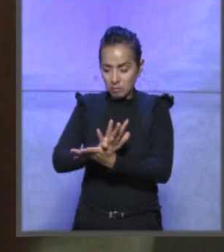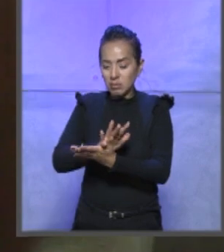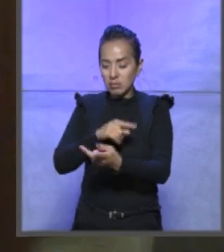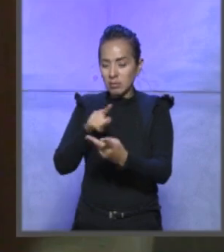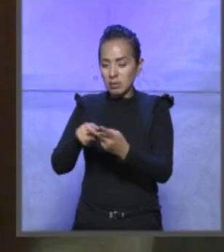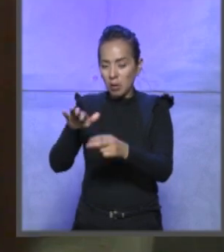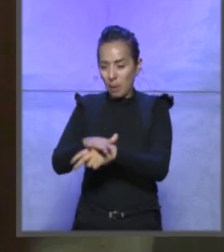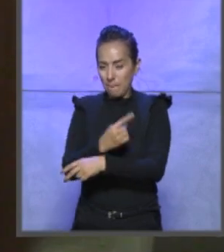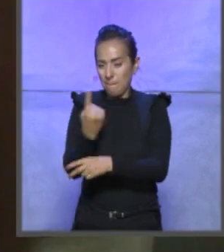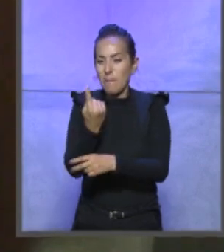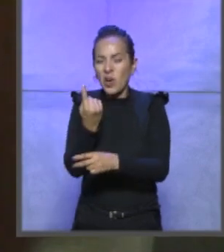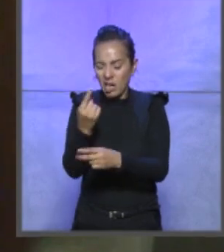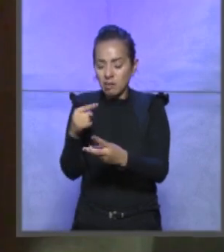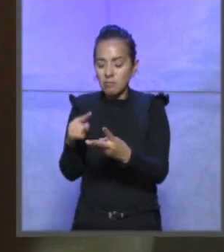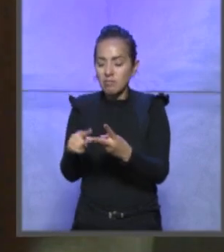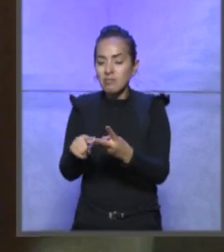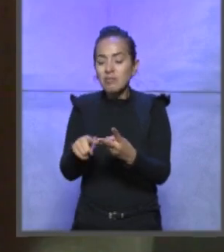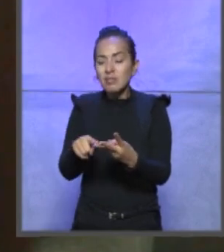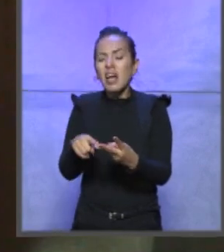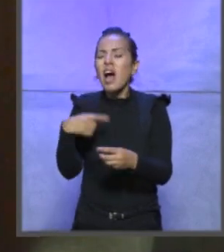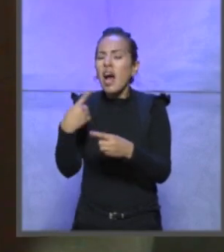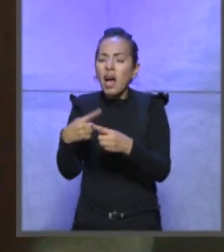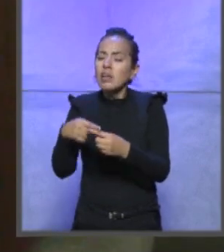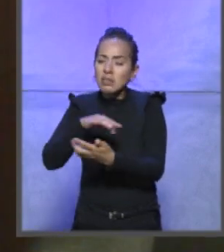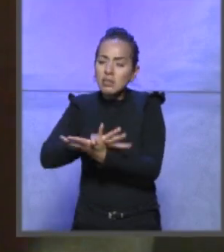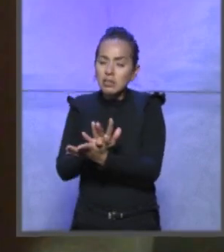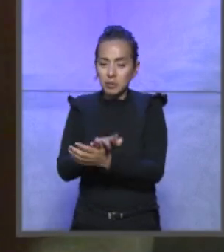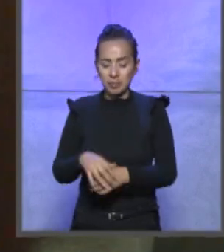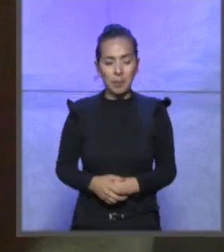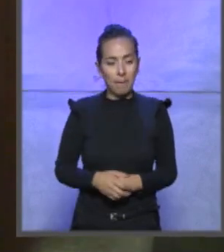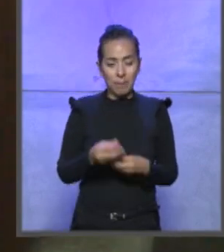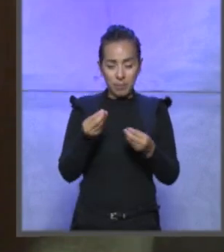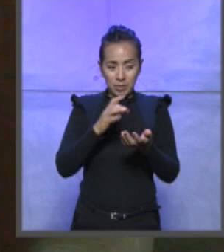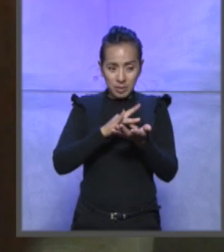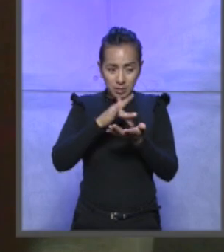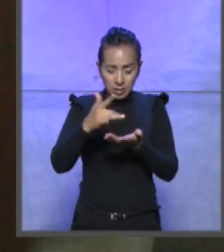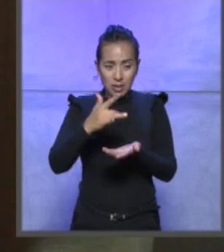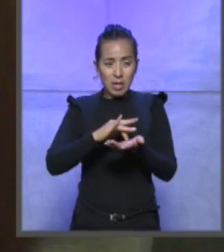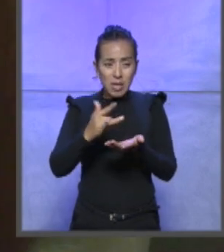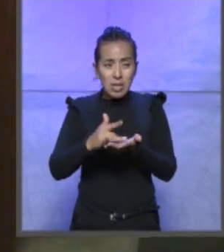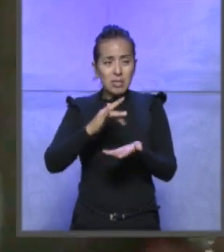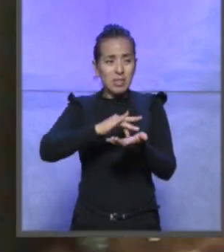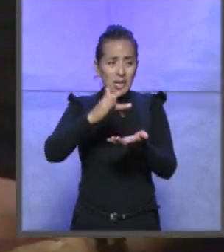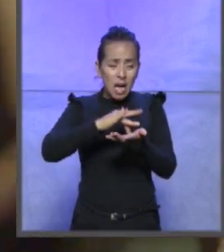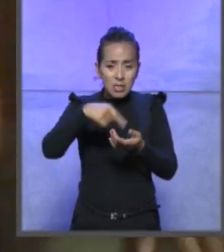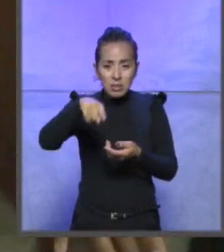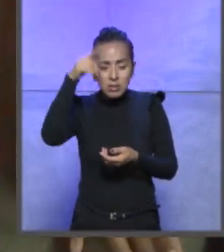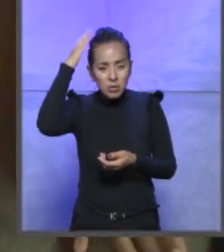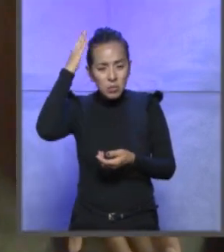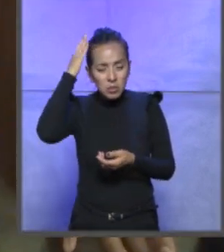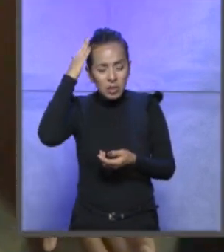quiénes? Primero que nada, muy buenos días a todos los aquí presentes. Agradezco su asistencia, gracias a las